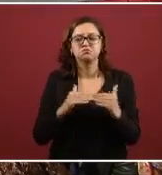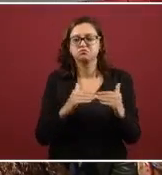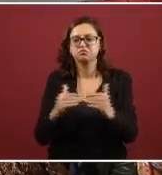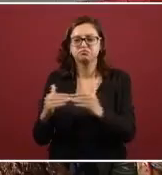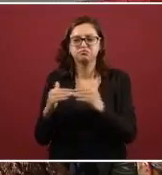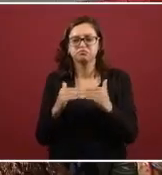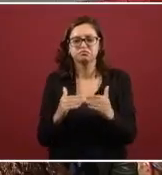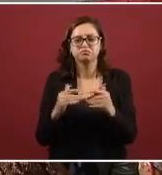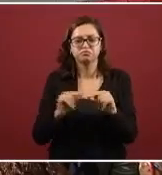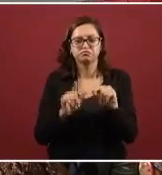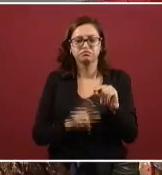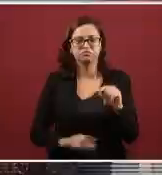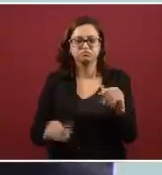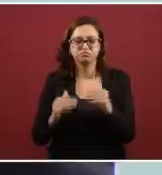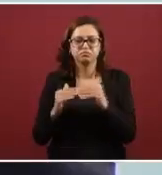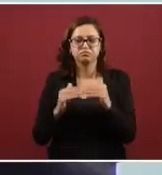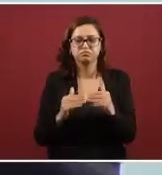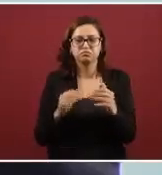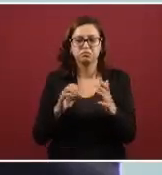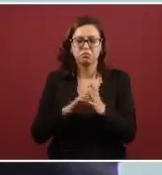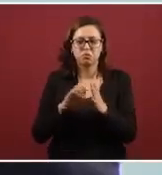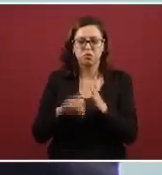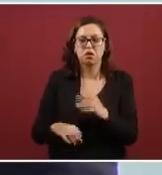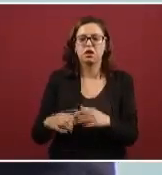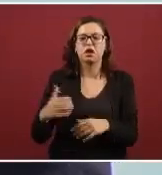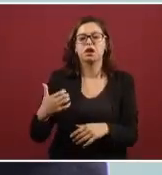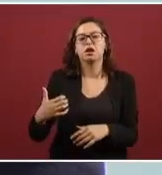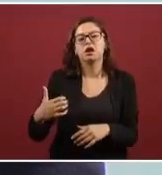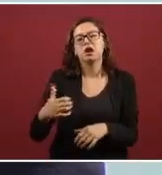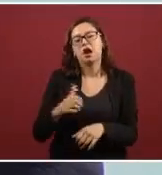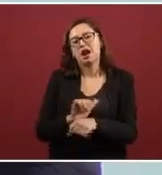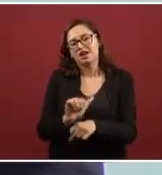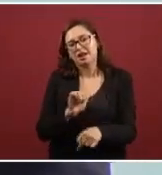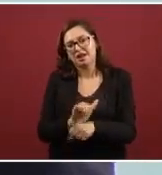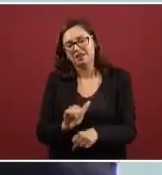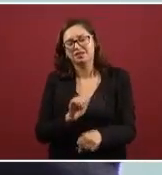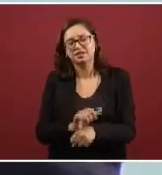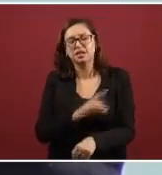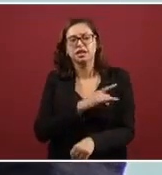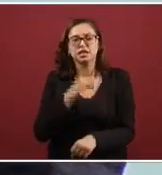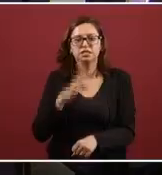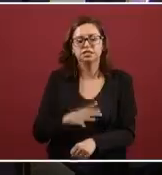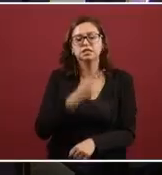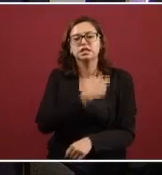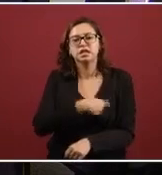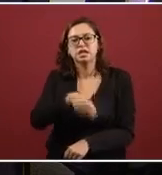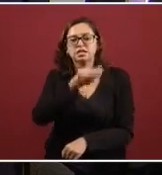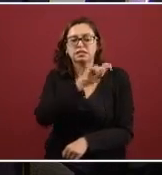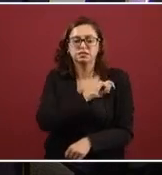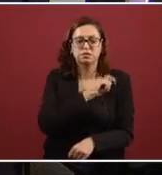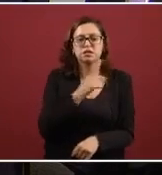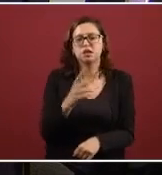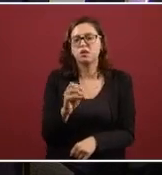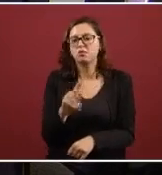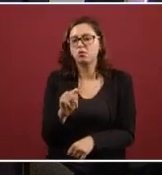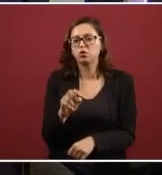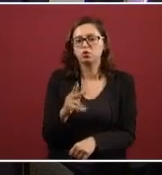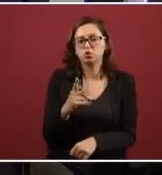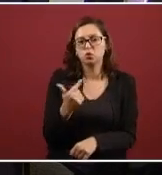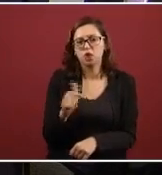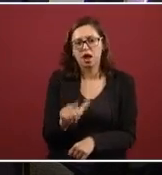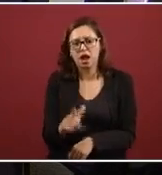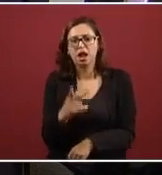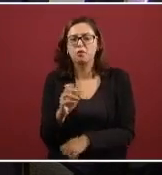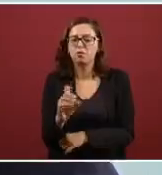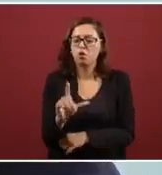nuestra Guardia Nacional, tales como Argentina, Chile, España, Italia, Portugal y Polonia. Una aportación adicional de